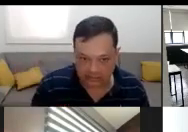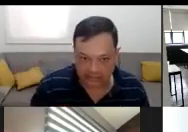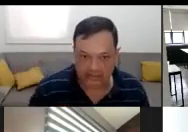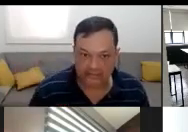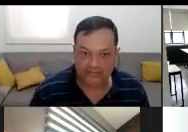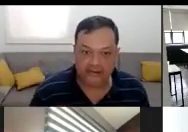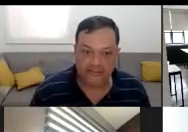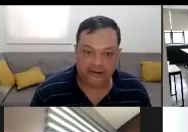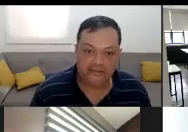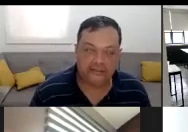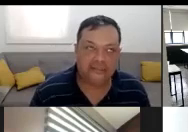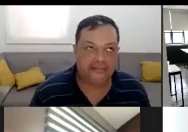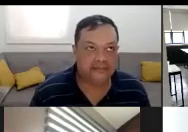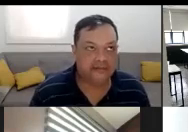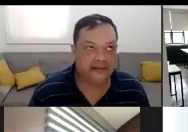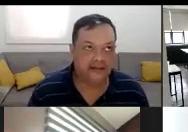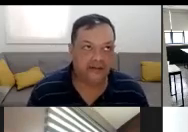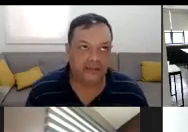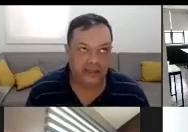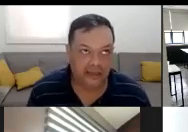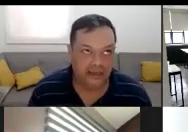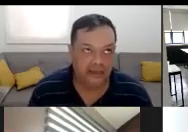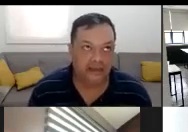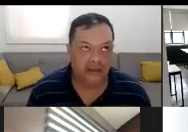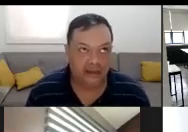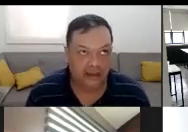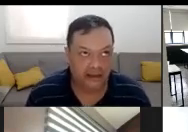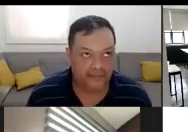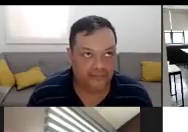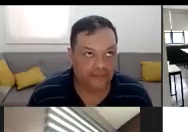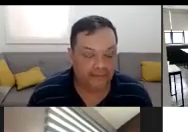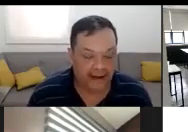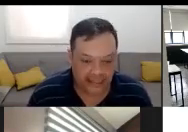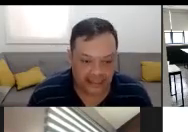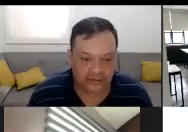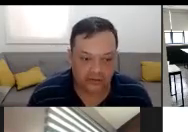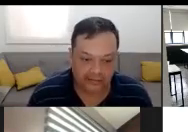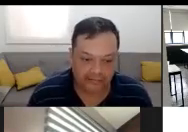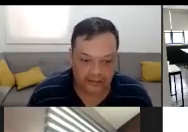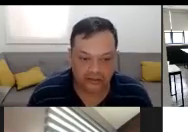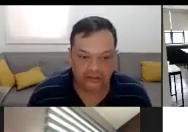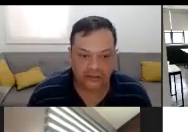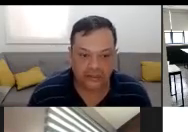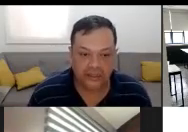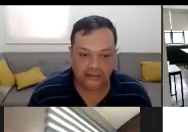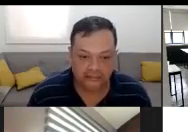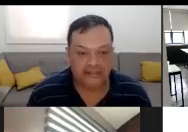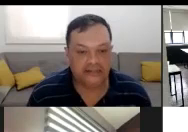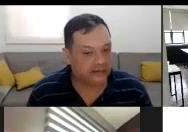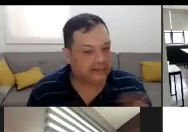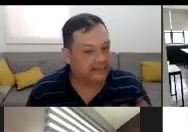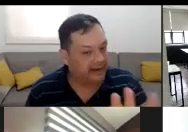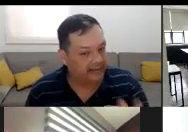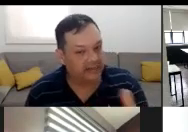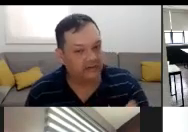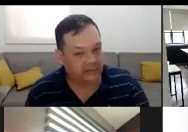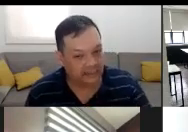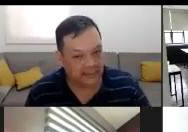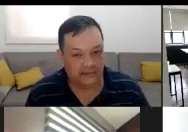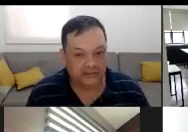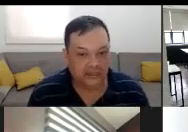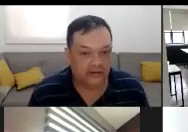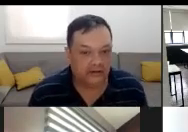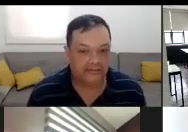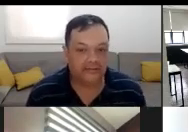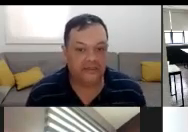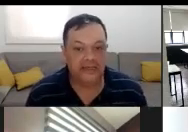de un promedio, pero por ejemplo, si estamos hablando de plantas cubrepisos, más o menos andaremos en los